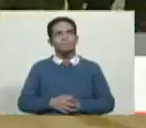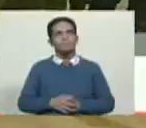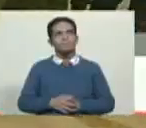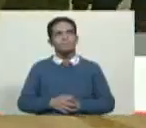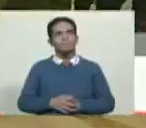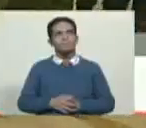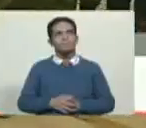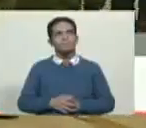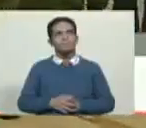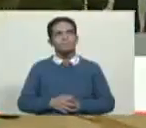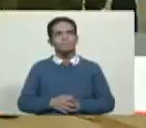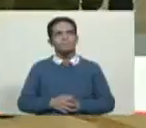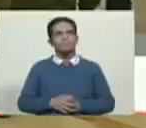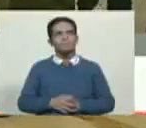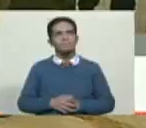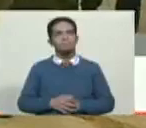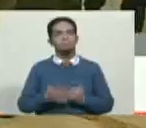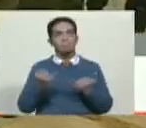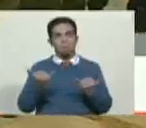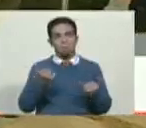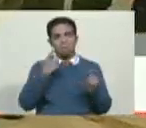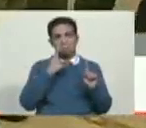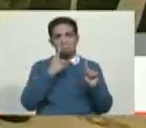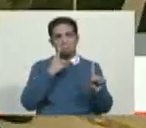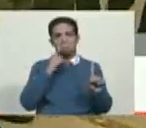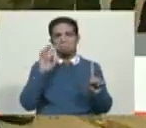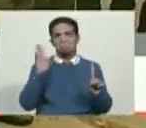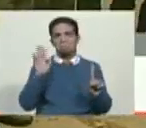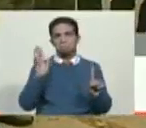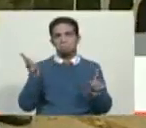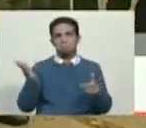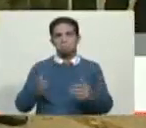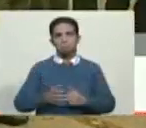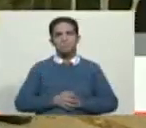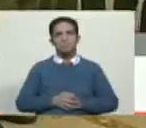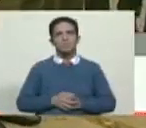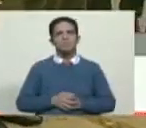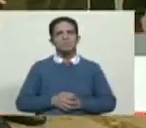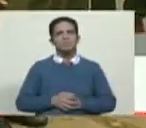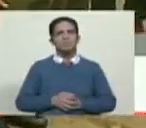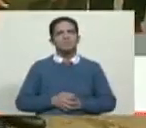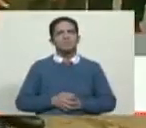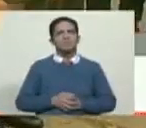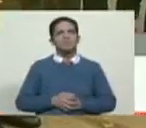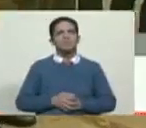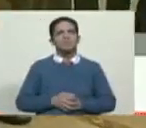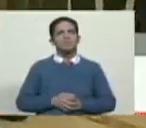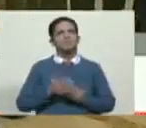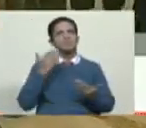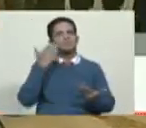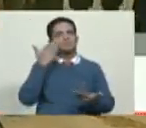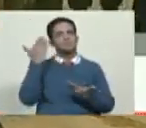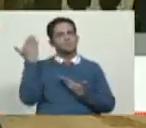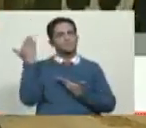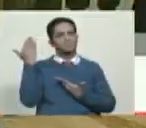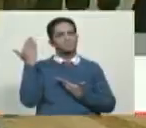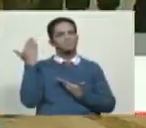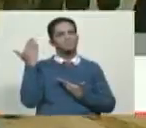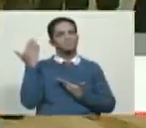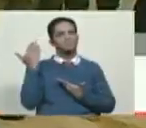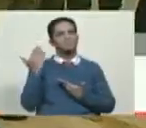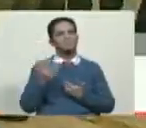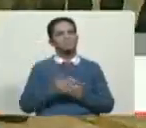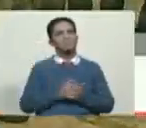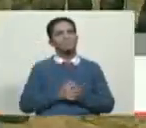realice el comandante en jefe en este importante evento. En las imágenes parte de lo que es